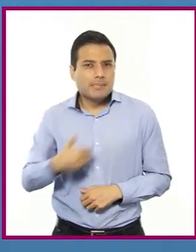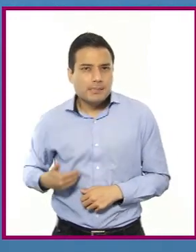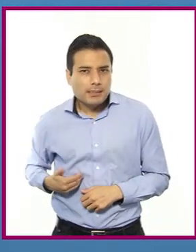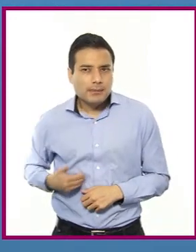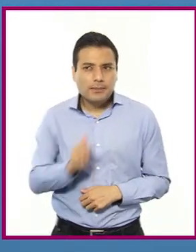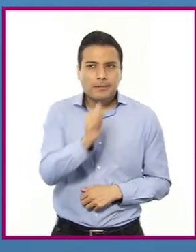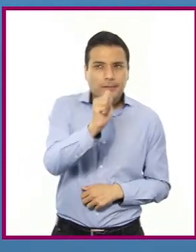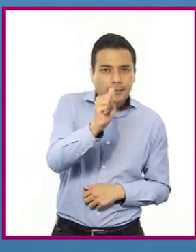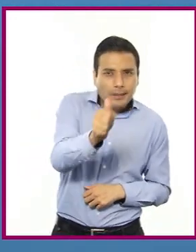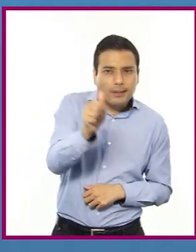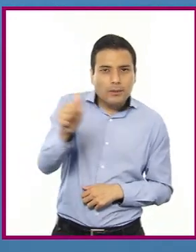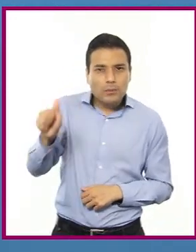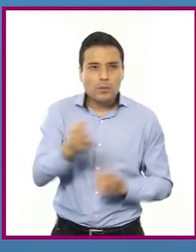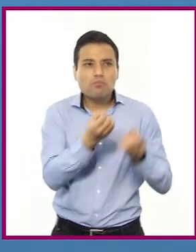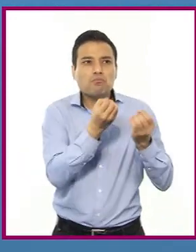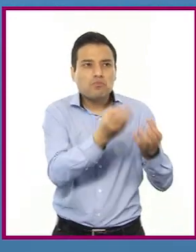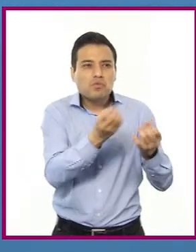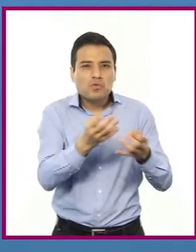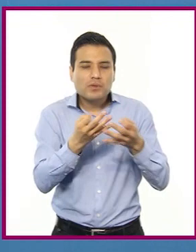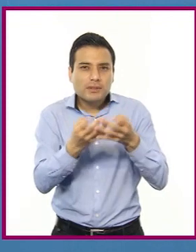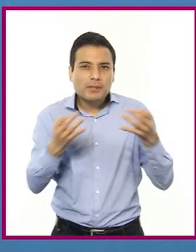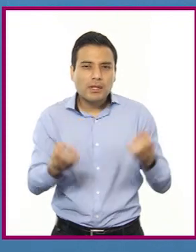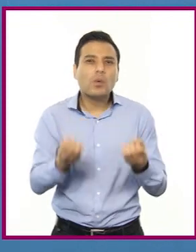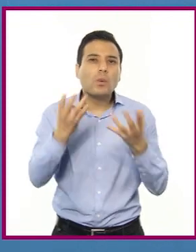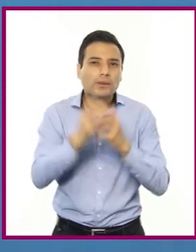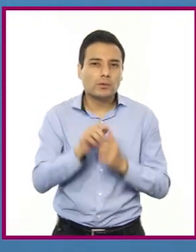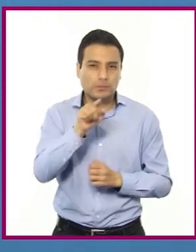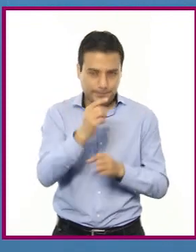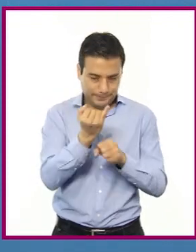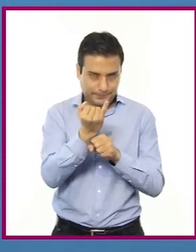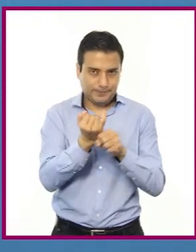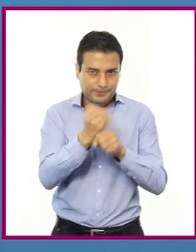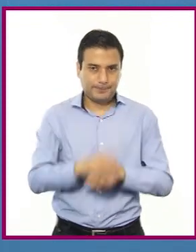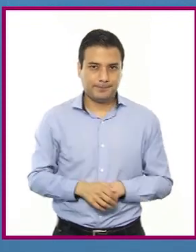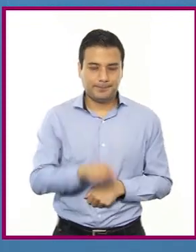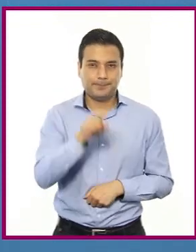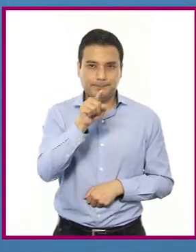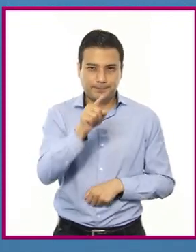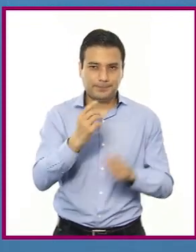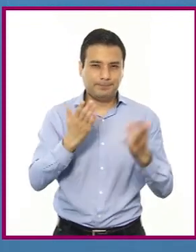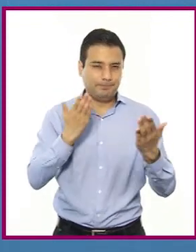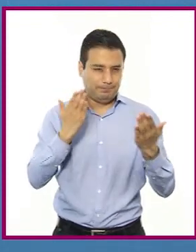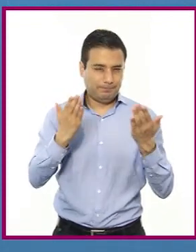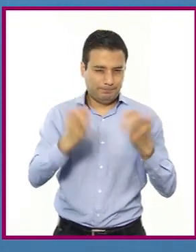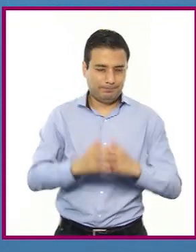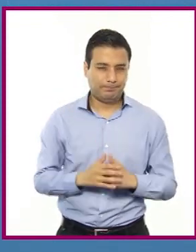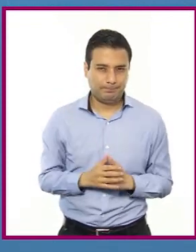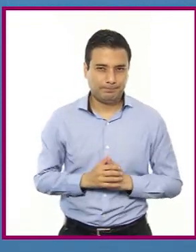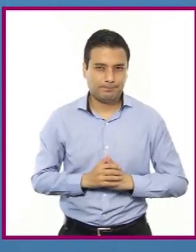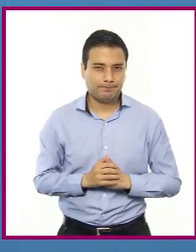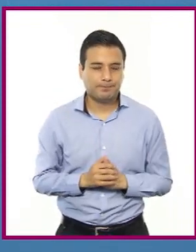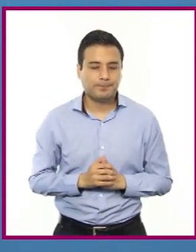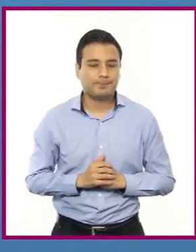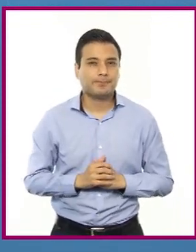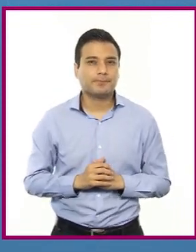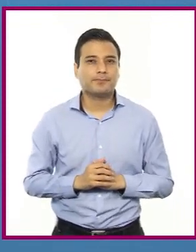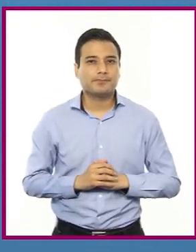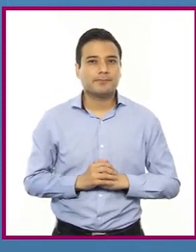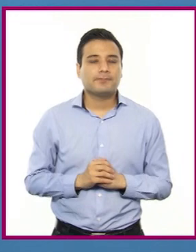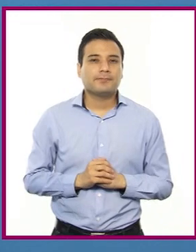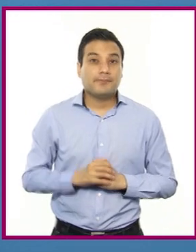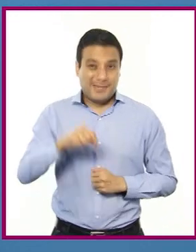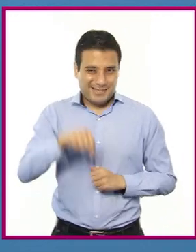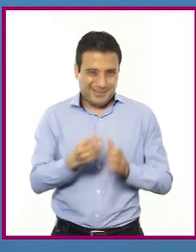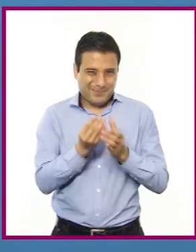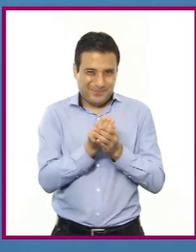menos hectáreas y, si es posible, comparen esta información con los datos que les dimos al inicio de esta sesión.